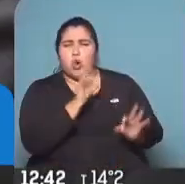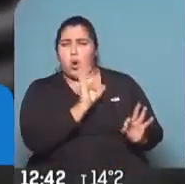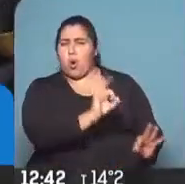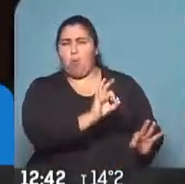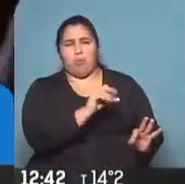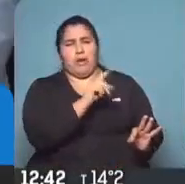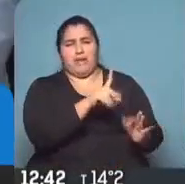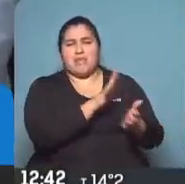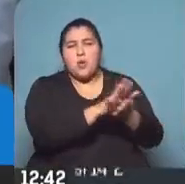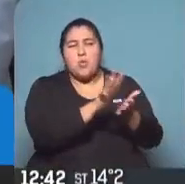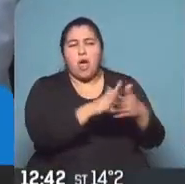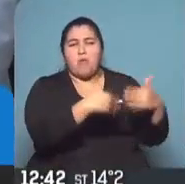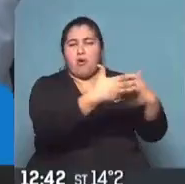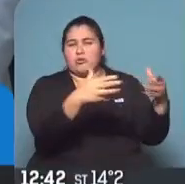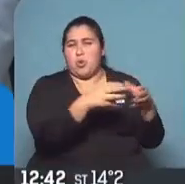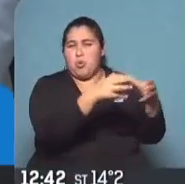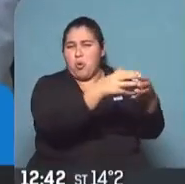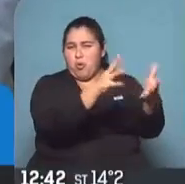que las nuevas generaciones